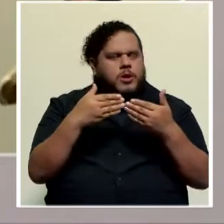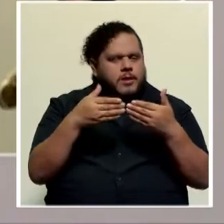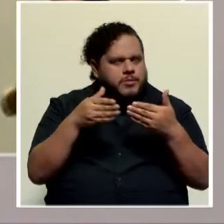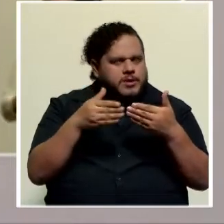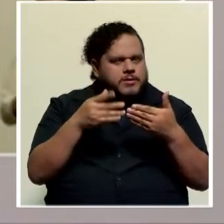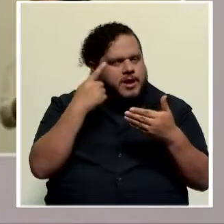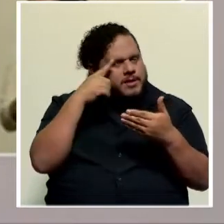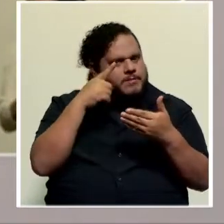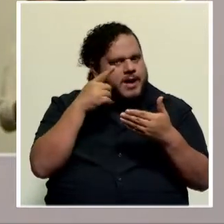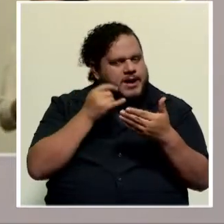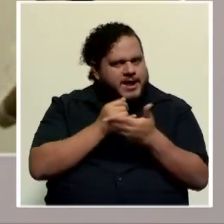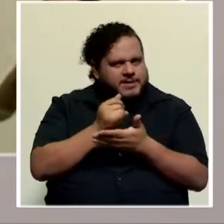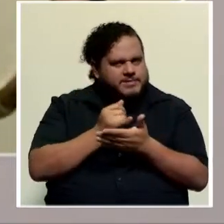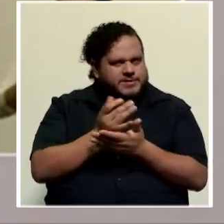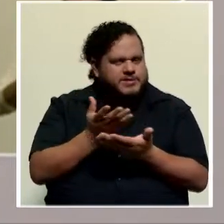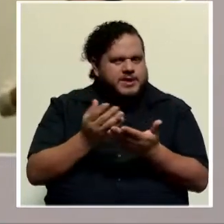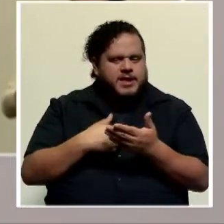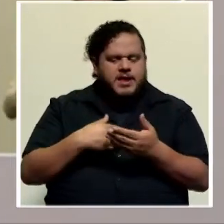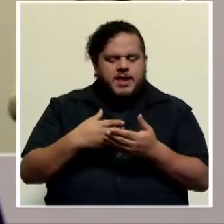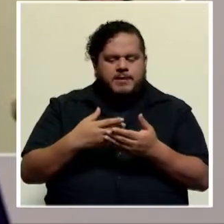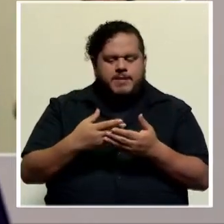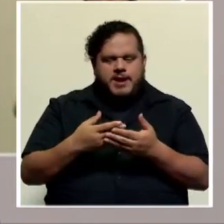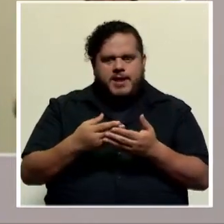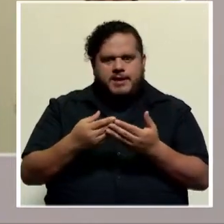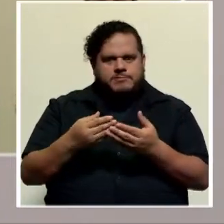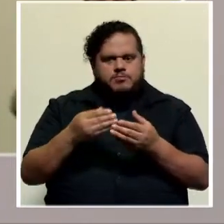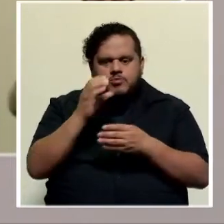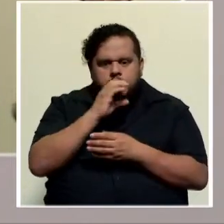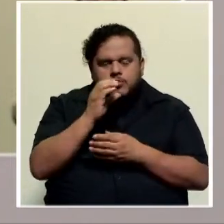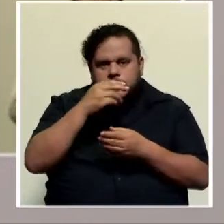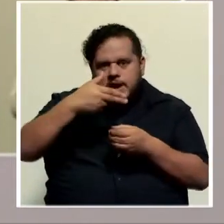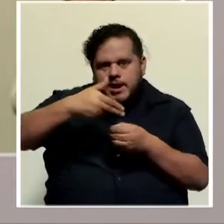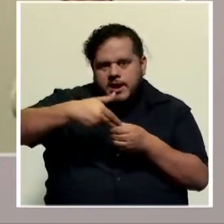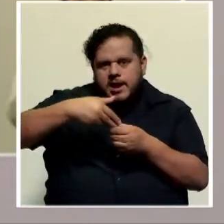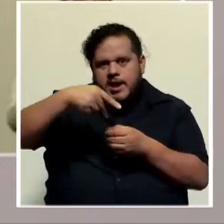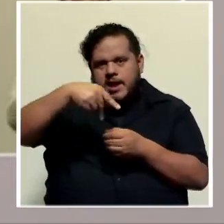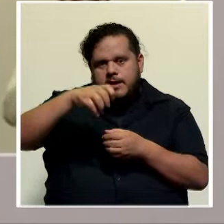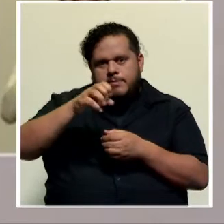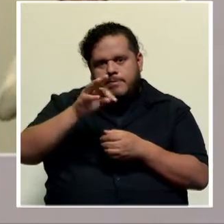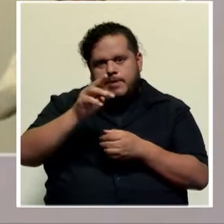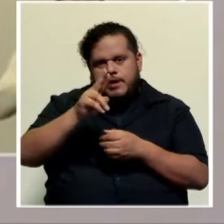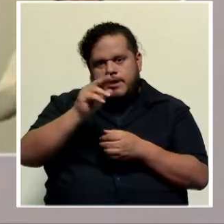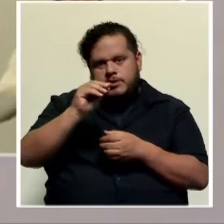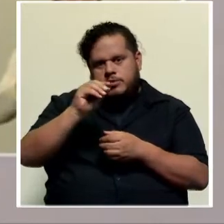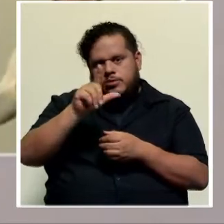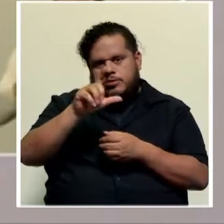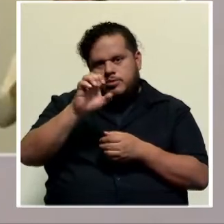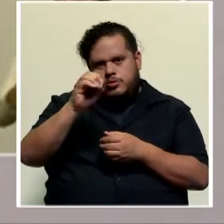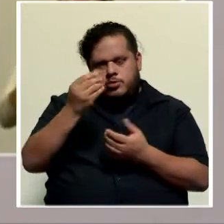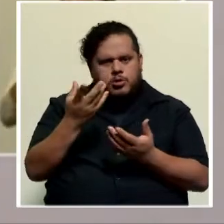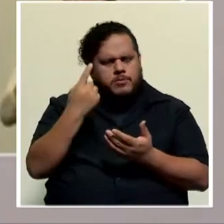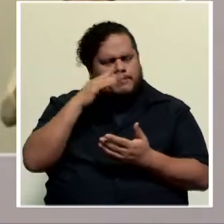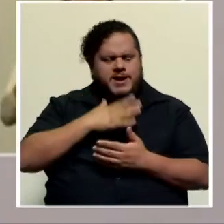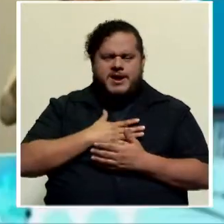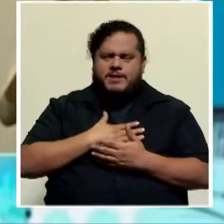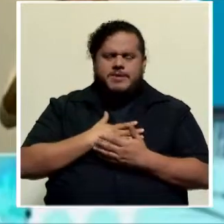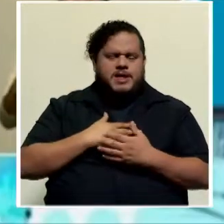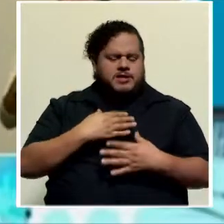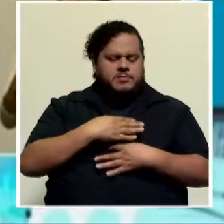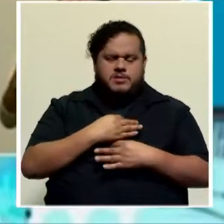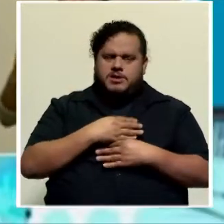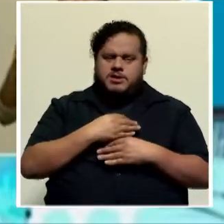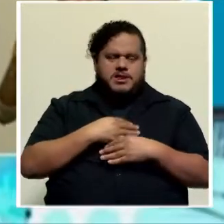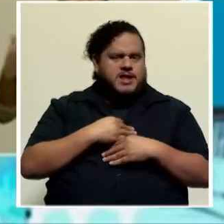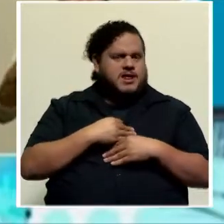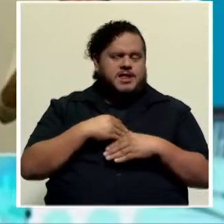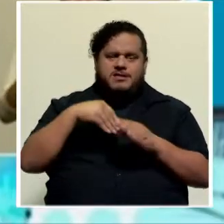la exploración de petróleo en Costa Rica, la verdad es que para mí es un interés desfasado, como usted bien